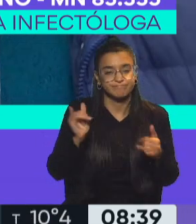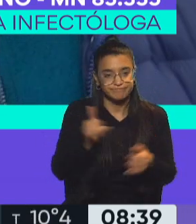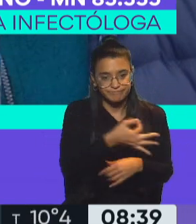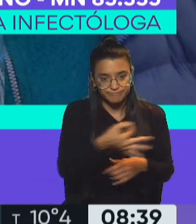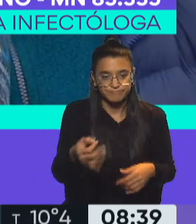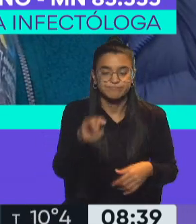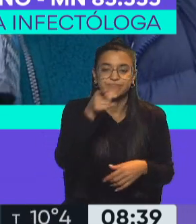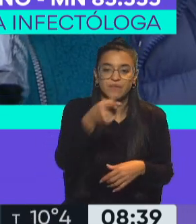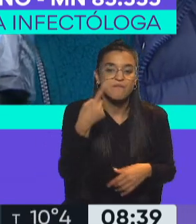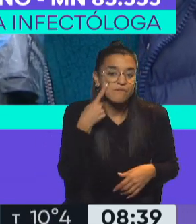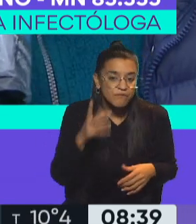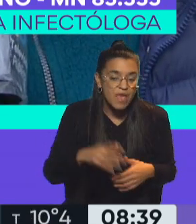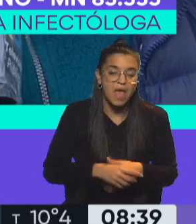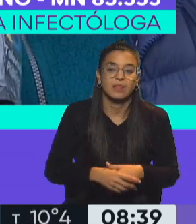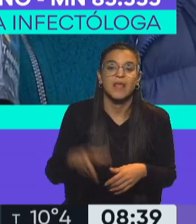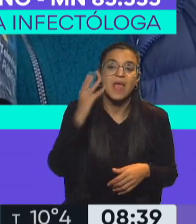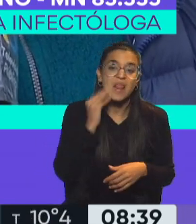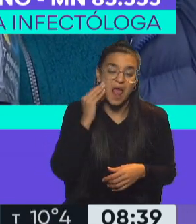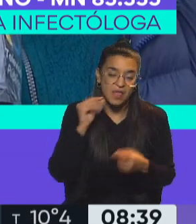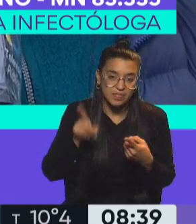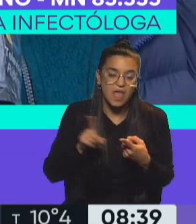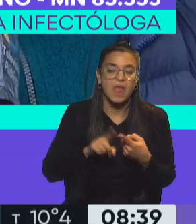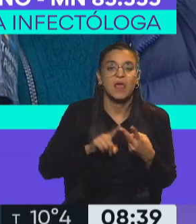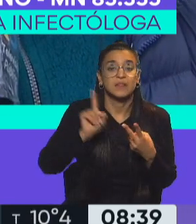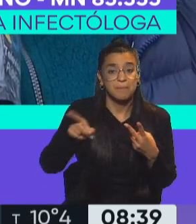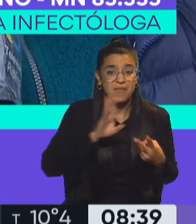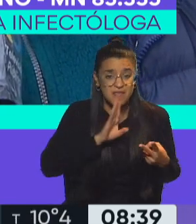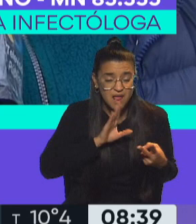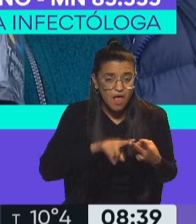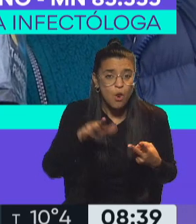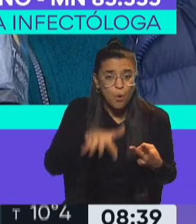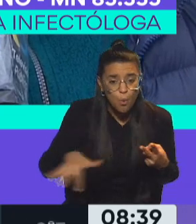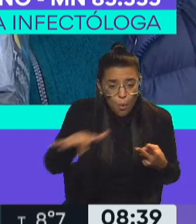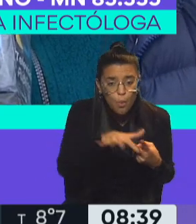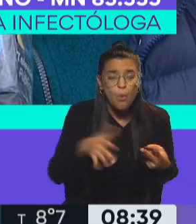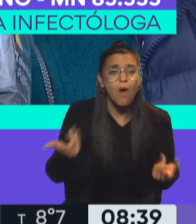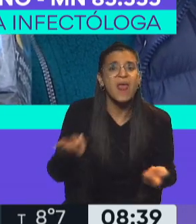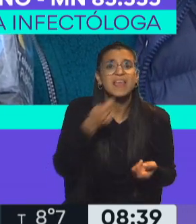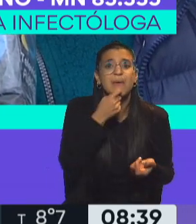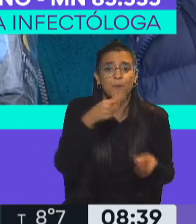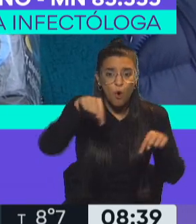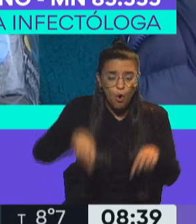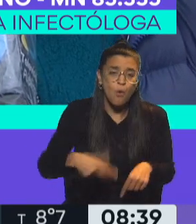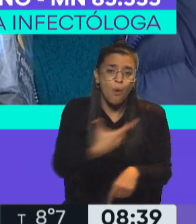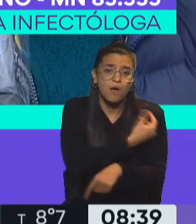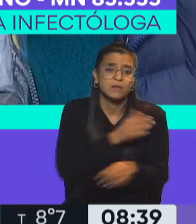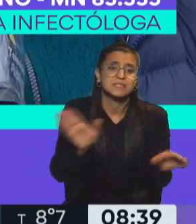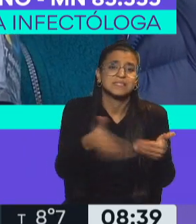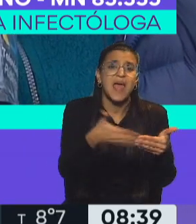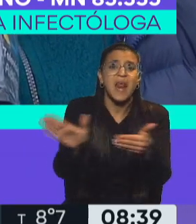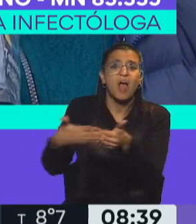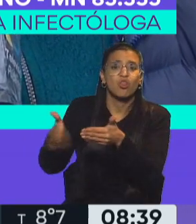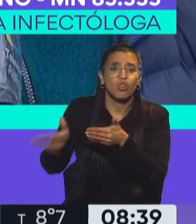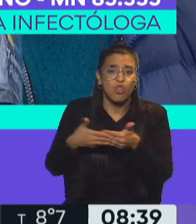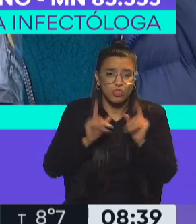Totalmente. Vos fijate que Inglaterra y el mismo Israel, sí, ¿no? Que eran lugares que se nos daban como ejemplo, hoy están vacunando y cerrando. Bueno,